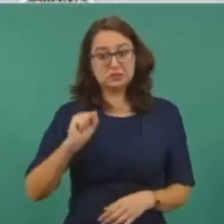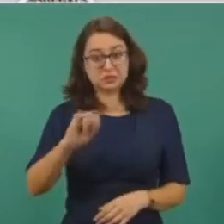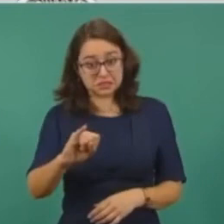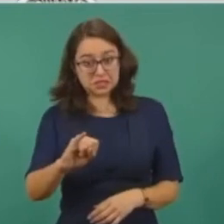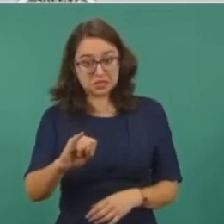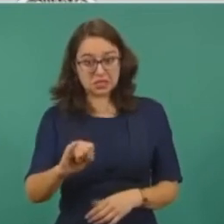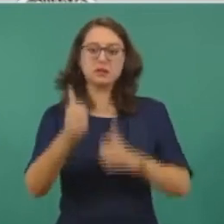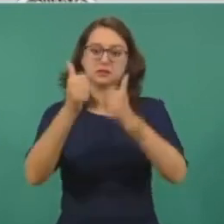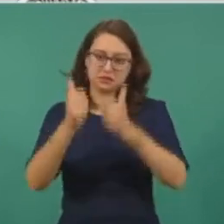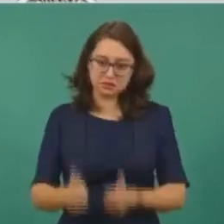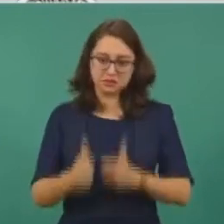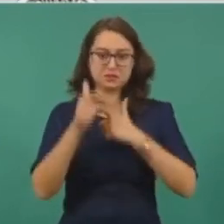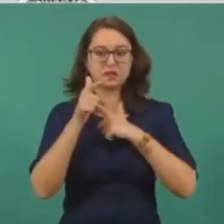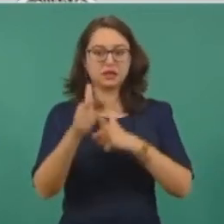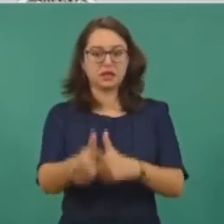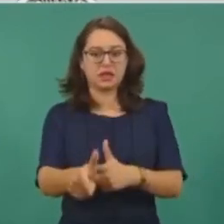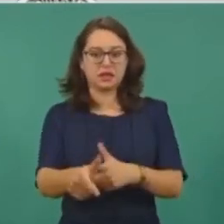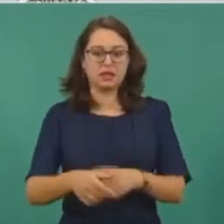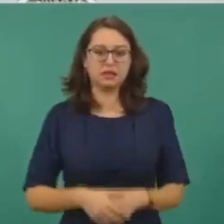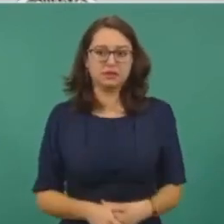Sí.